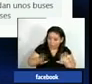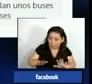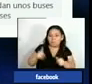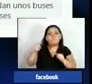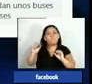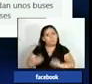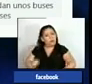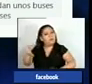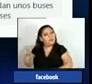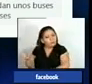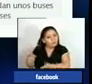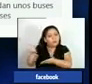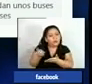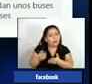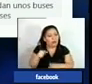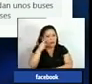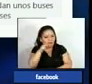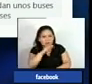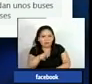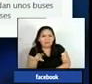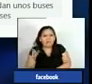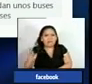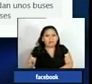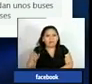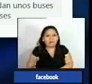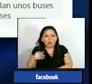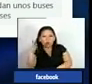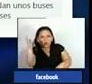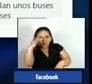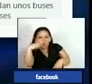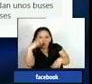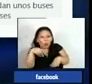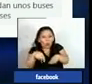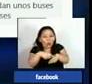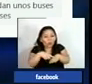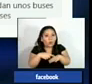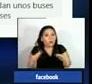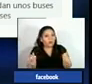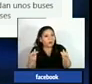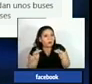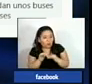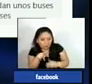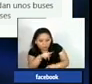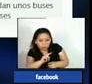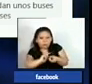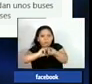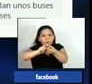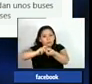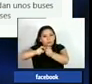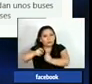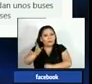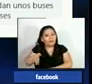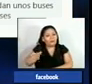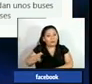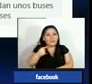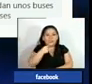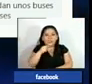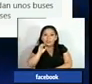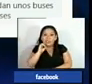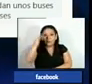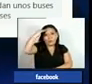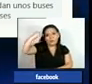exigir aumento. Andan unos buses viejos, contaminados. Además, si se renueven, que renueven los buses, le está diciendo